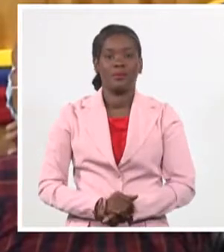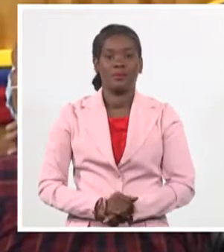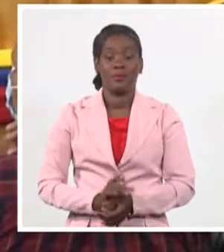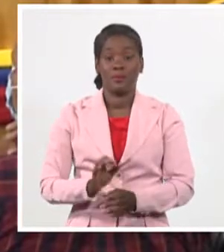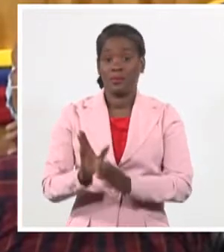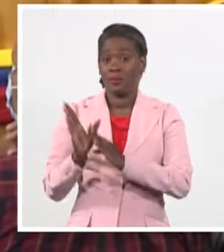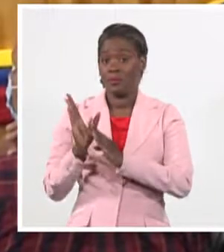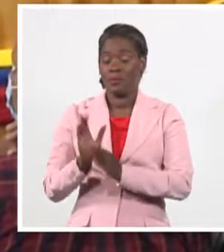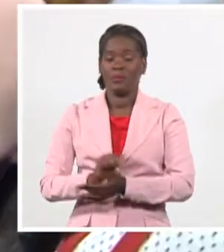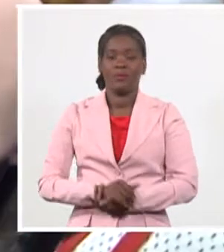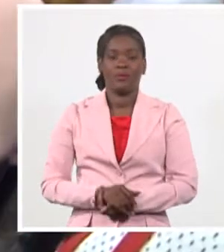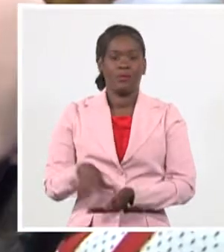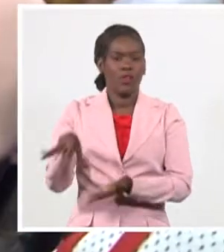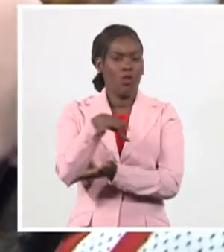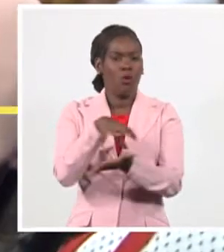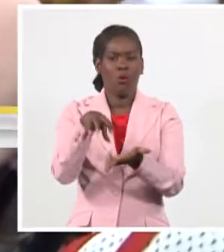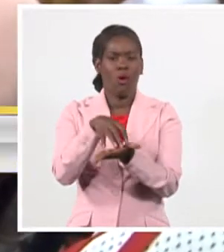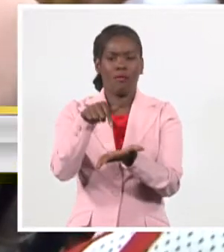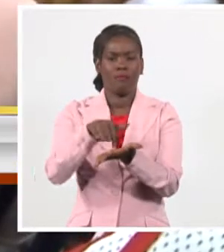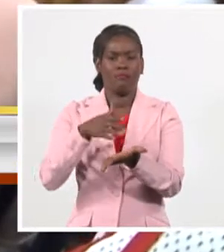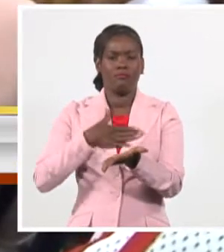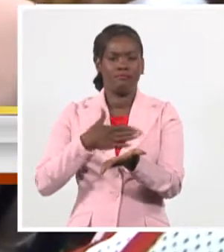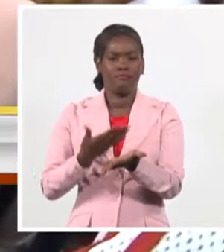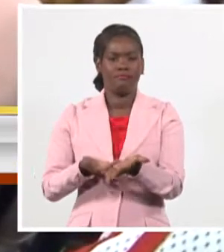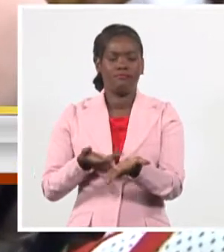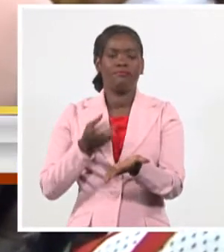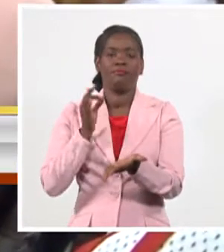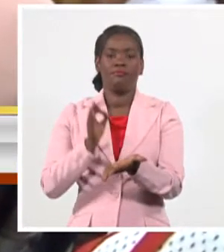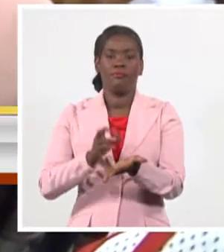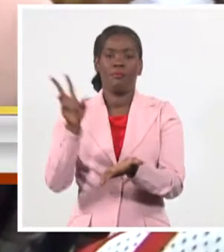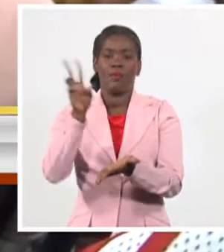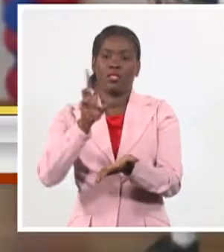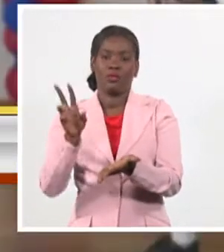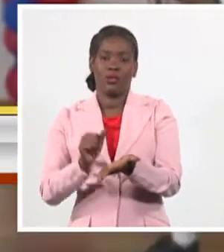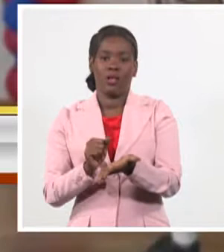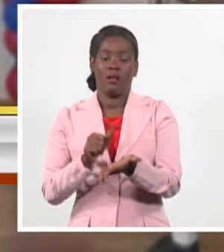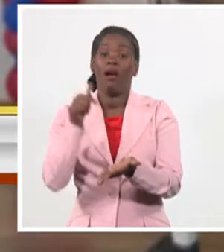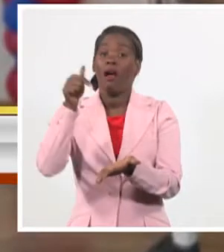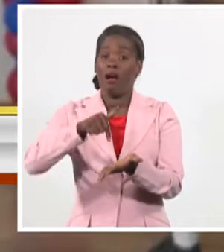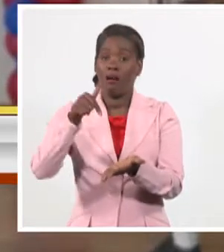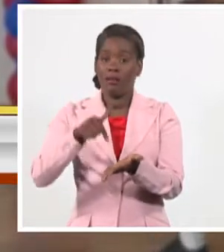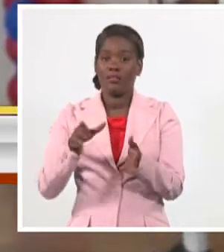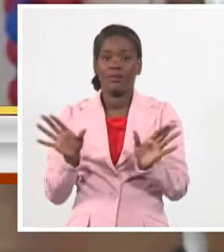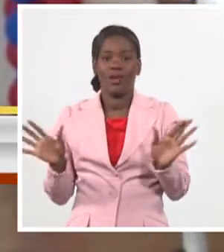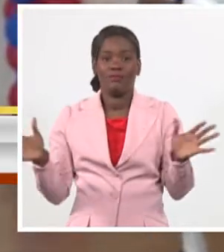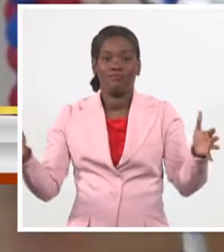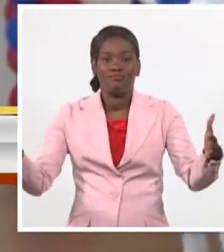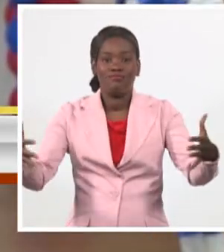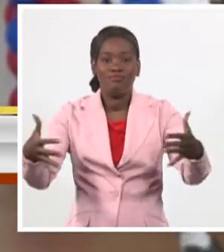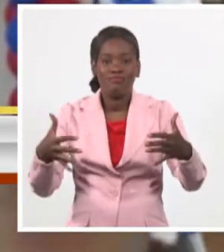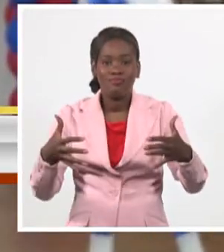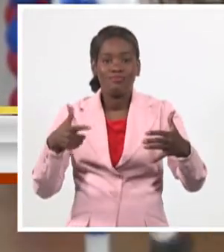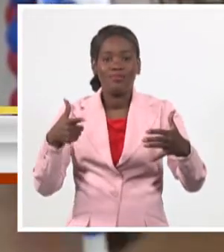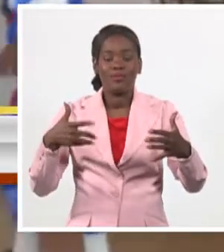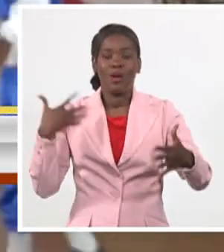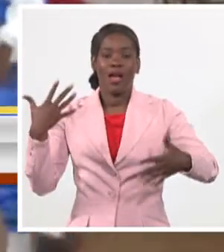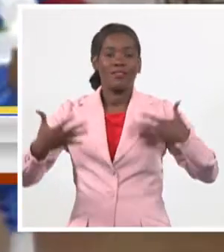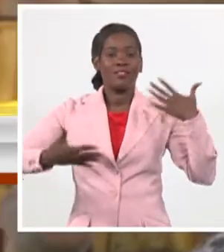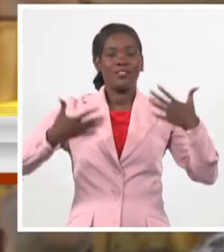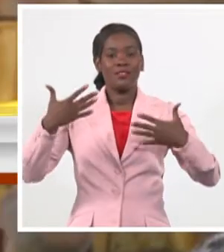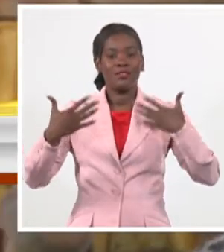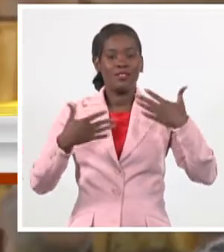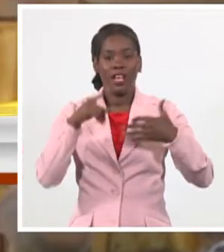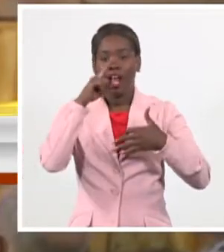Barlovento, lugar de origen de una idea de amor e inclusión, acogió la celebración por el aniversario 13 de la creación del